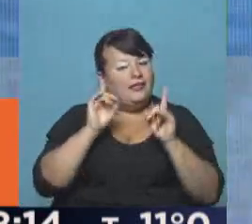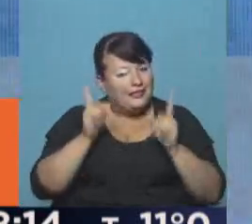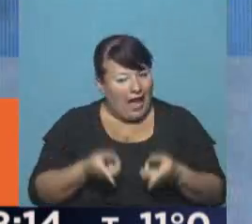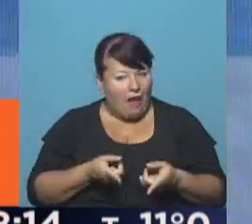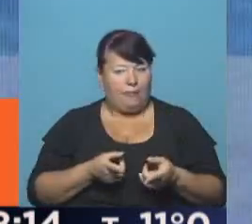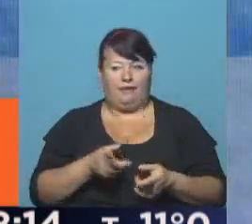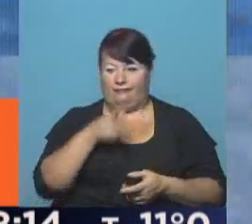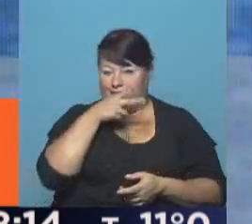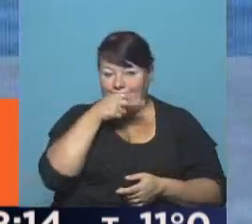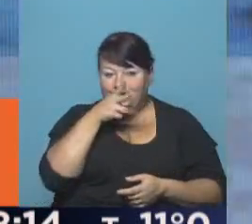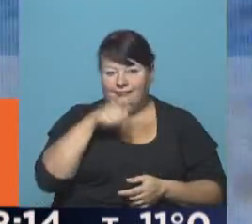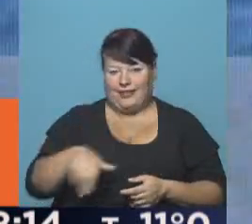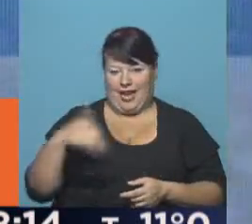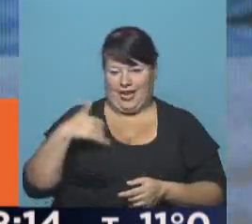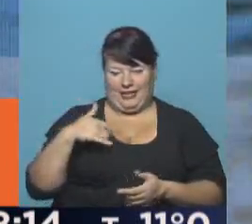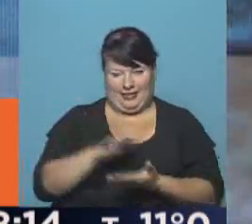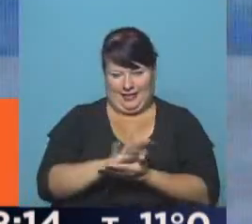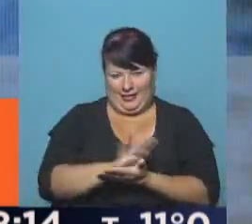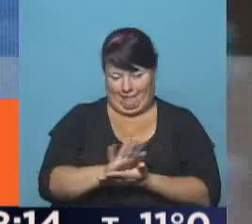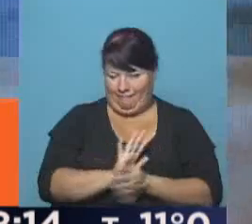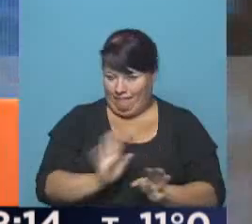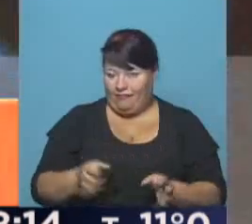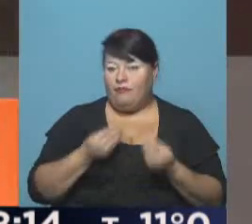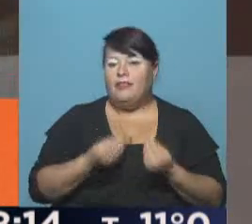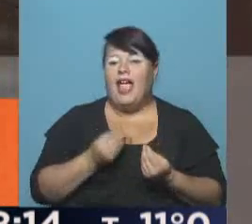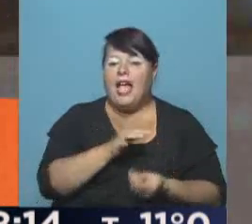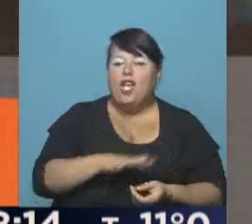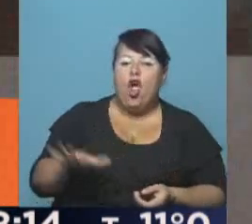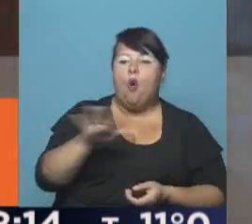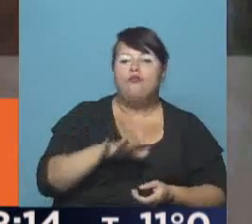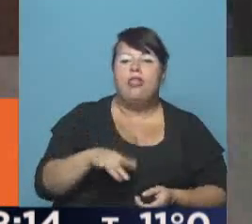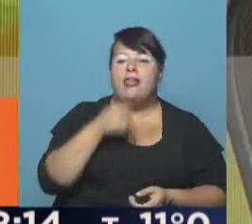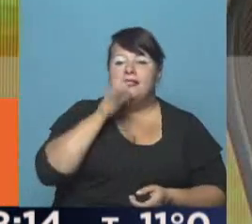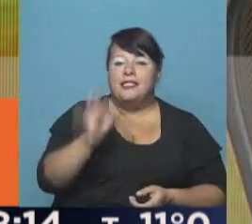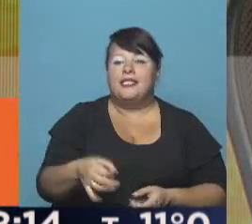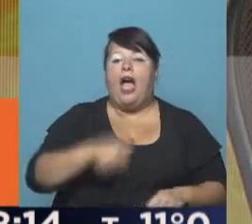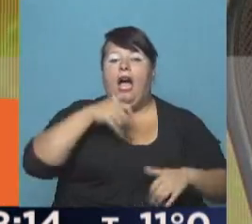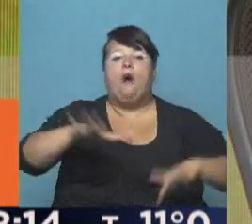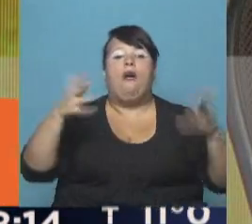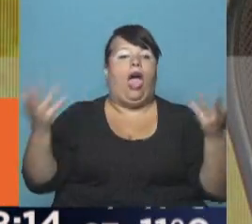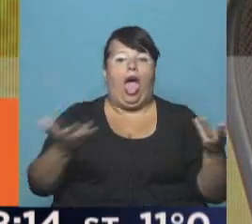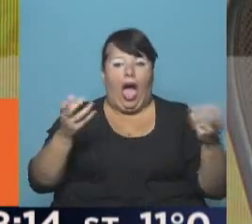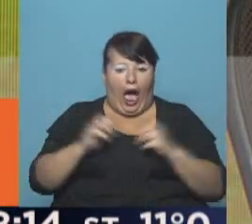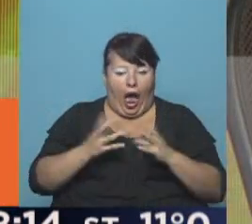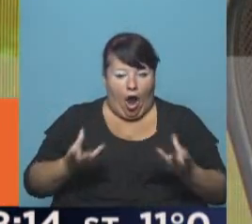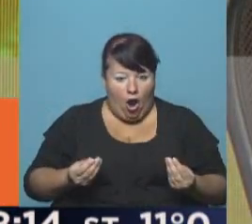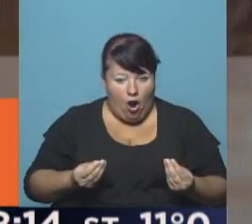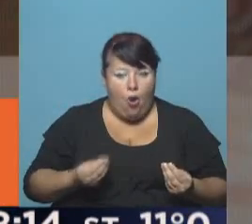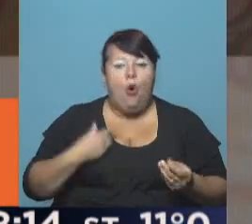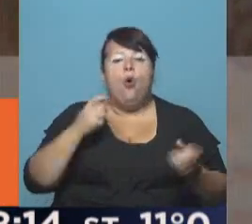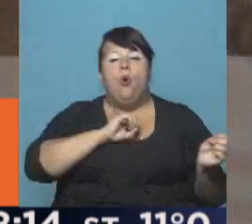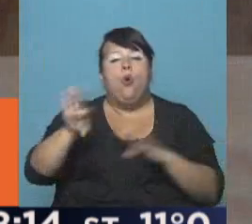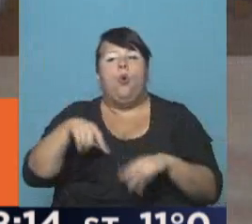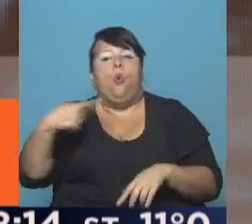ausentes en nuestro país o sea que hace la comunidad frente a la catástrofe frente a ese evento cuando se